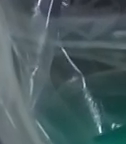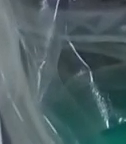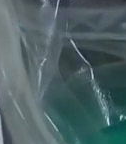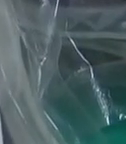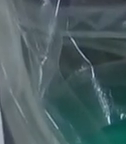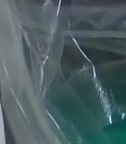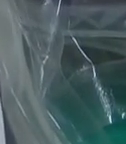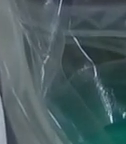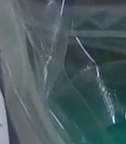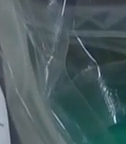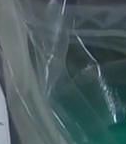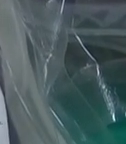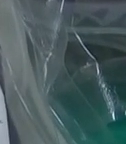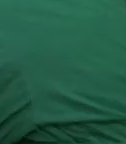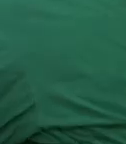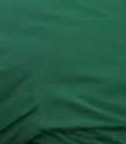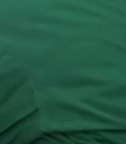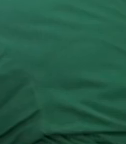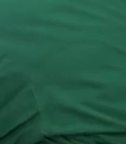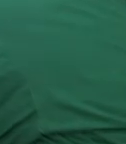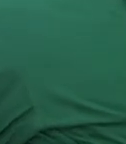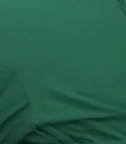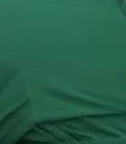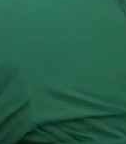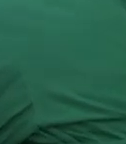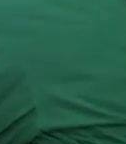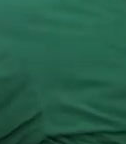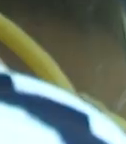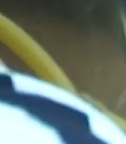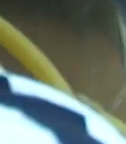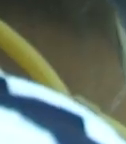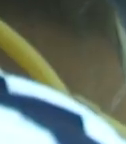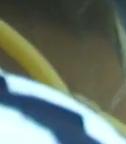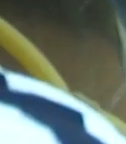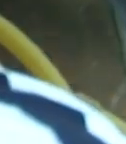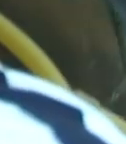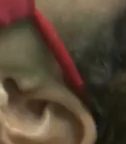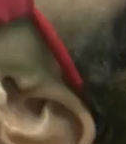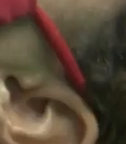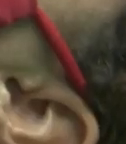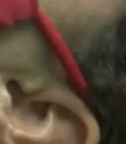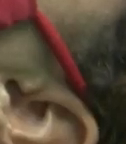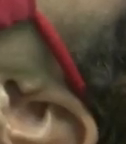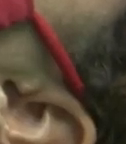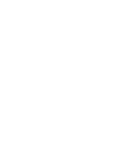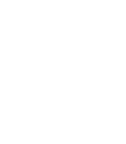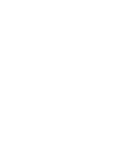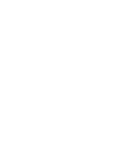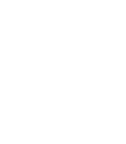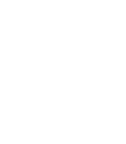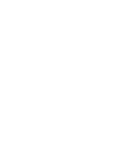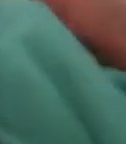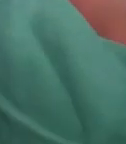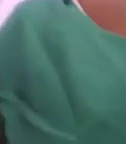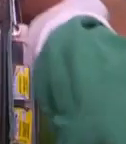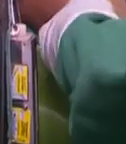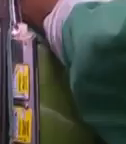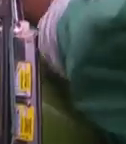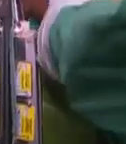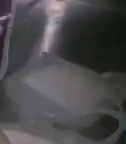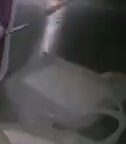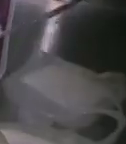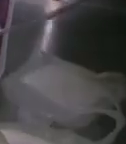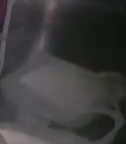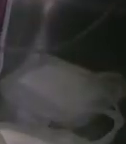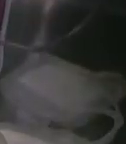a 12.5. Los hombres pueden donar cada 3 meses y las mujeres cada 4. En los últimos